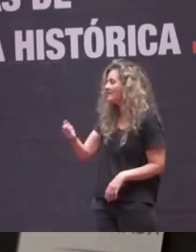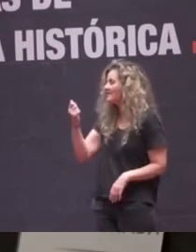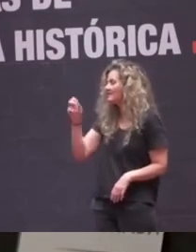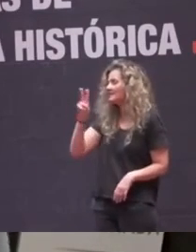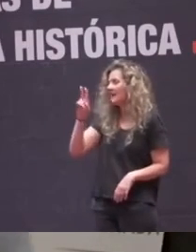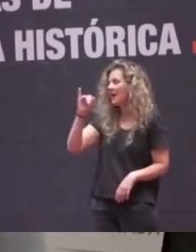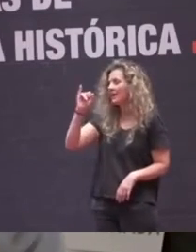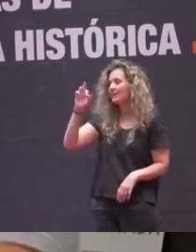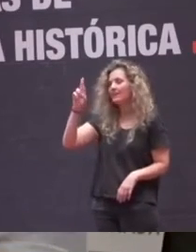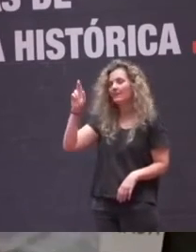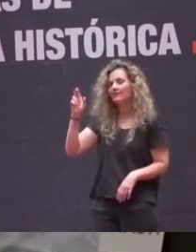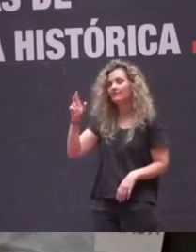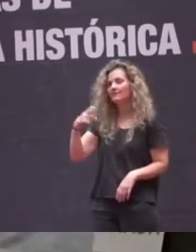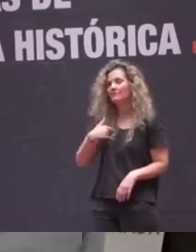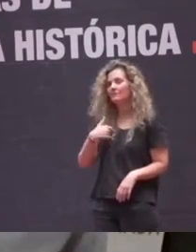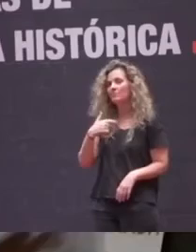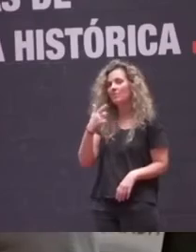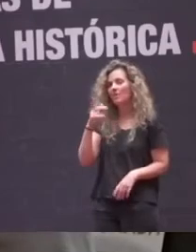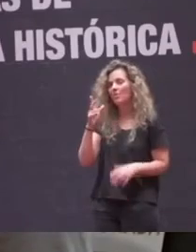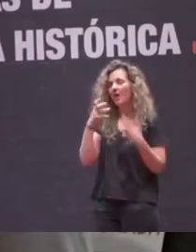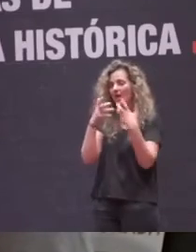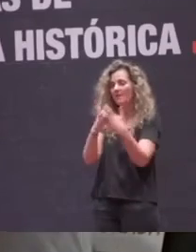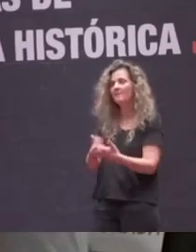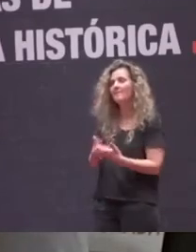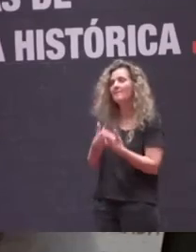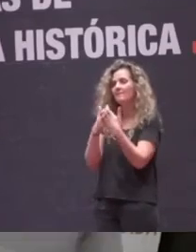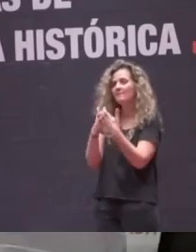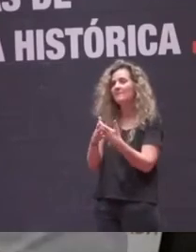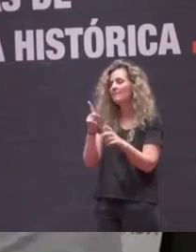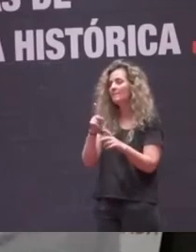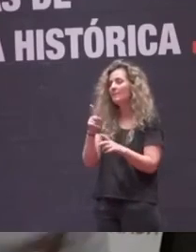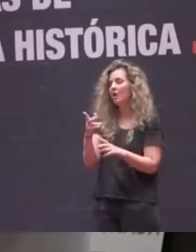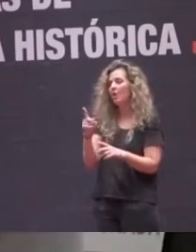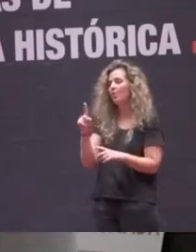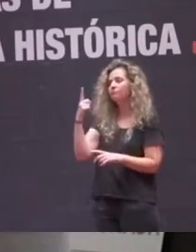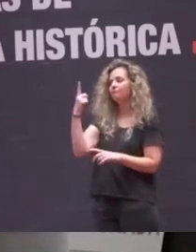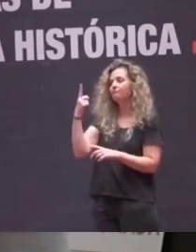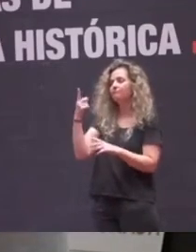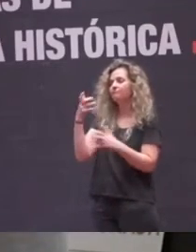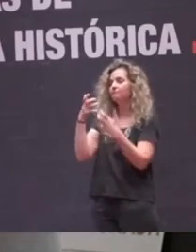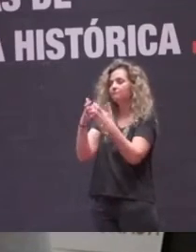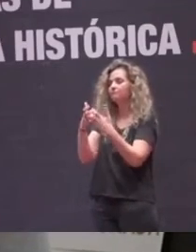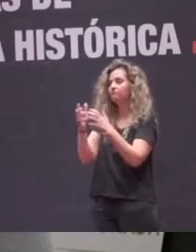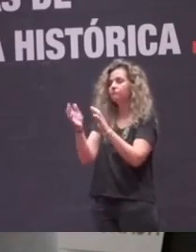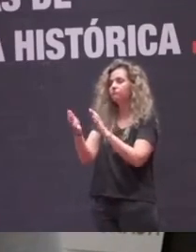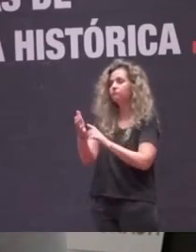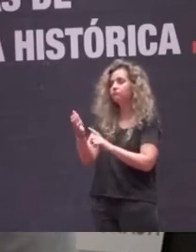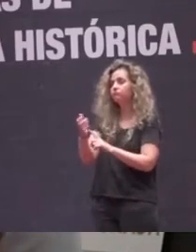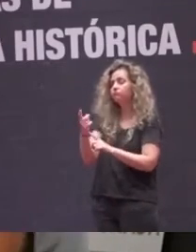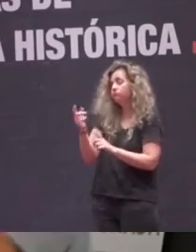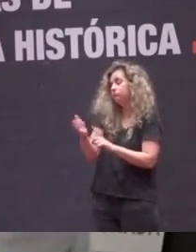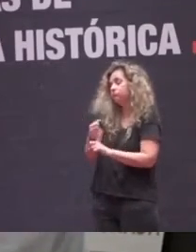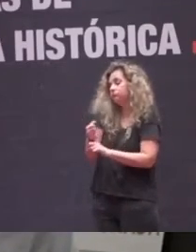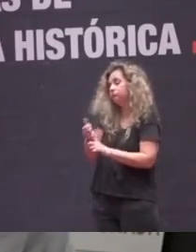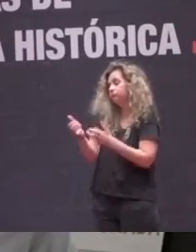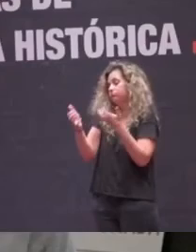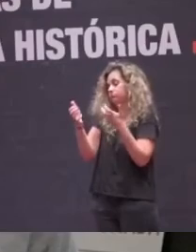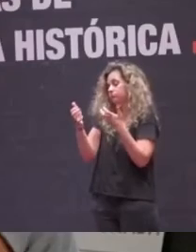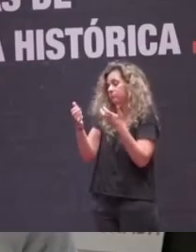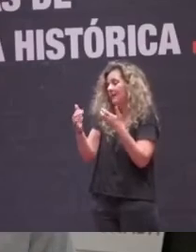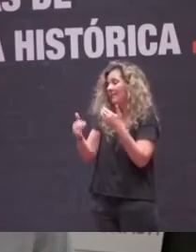Ferreira. Temos, é dicir, temos unha batalla gañada, pero non é definitiva. Efectivamente, isto vai chegar ao Tribunal Supremo. Precisamos